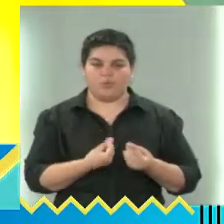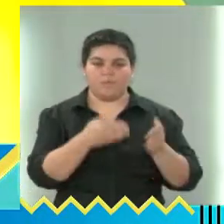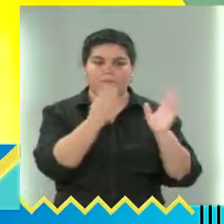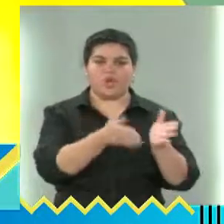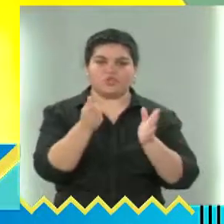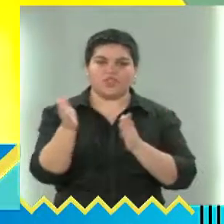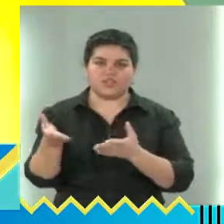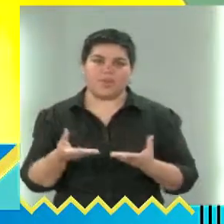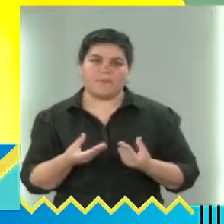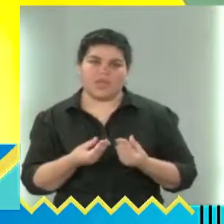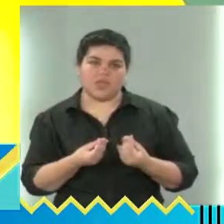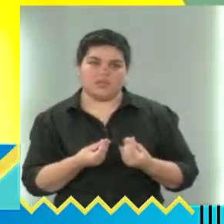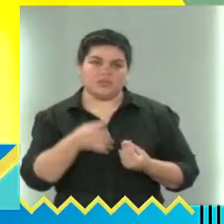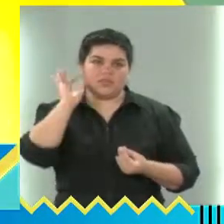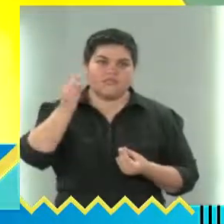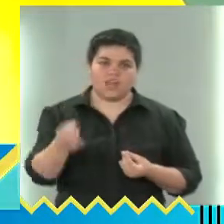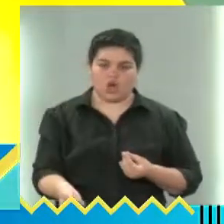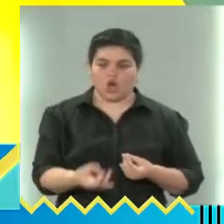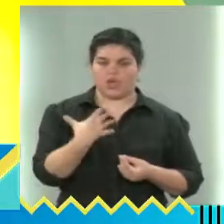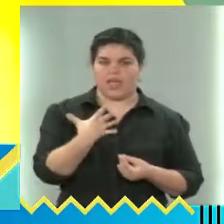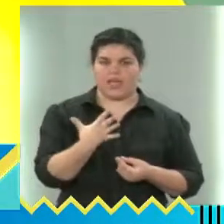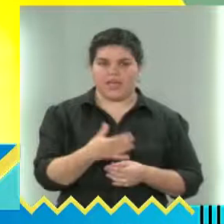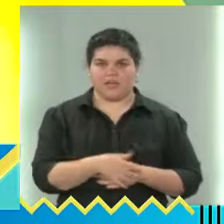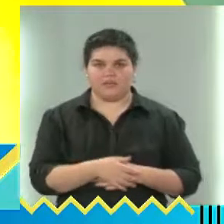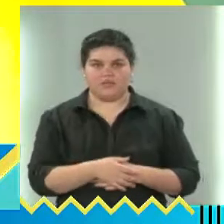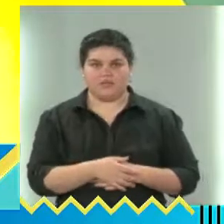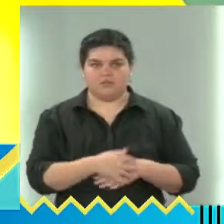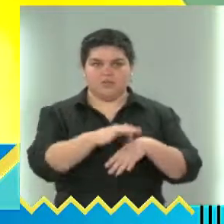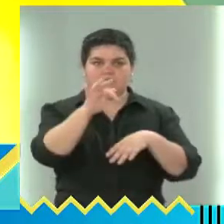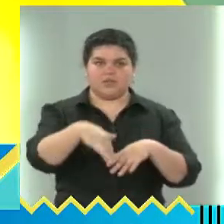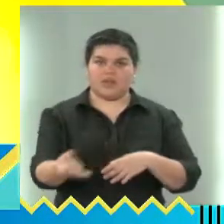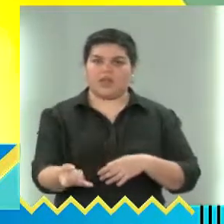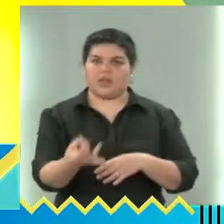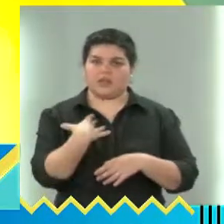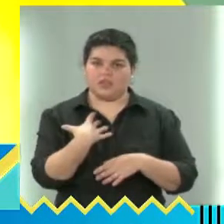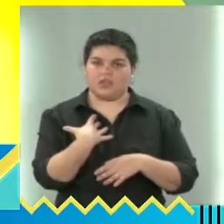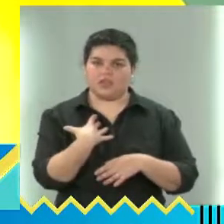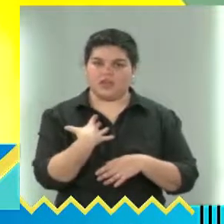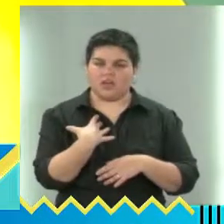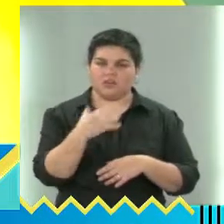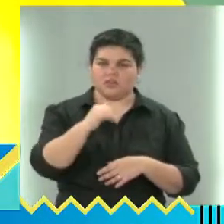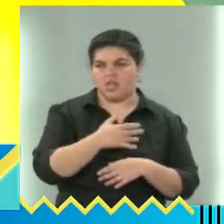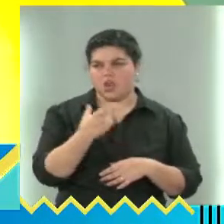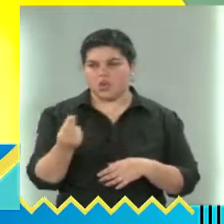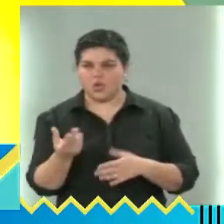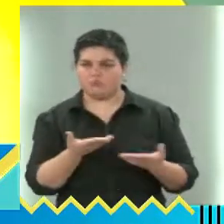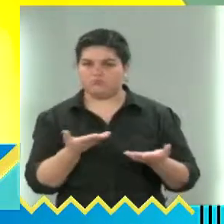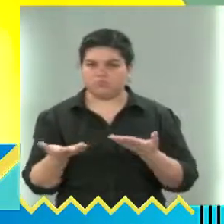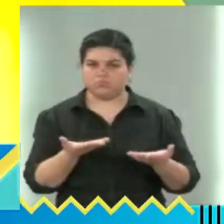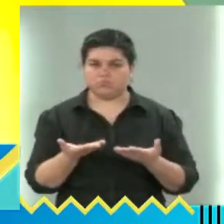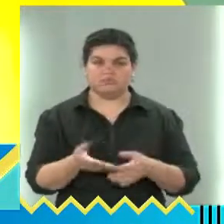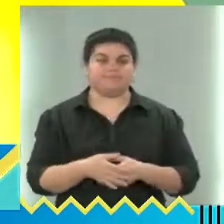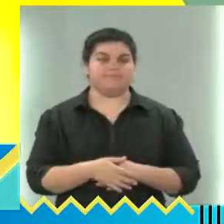procedimiento y también si se van a contagiar algo en la donación. Lo cual, bueno, se ve que nosotros